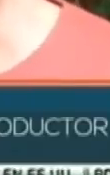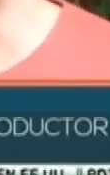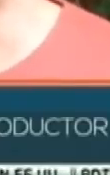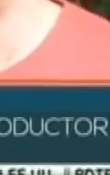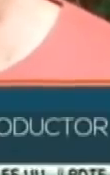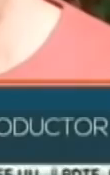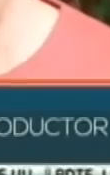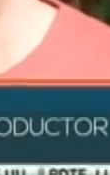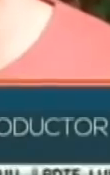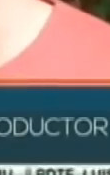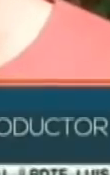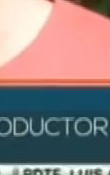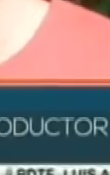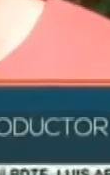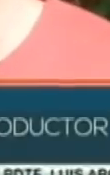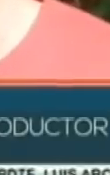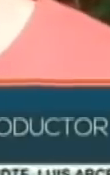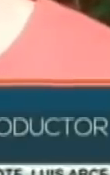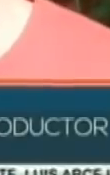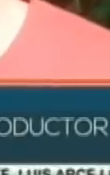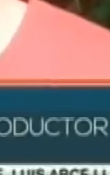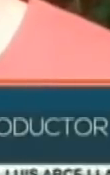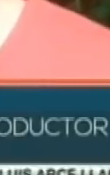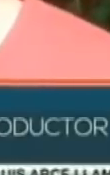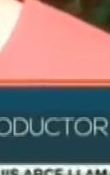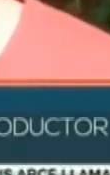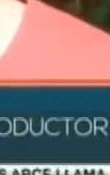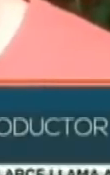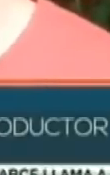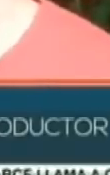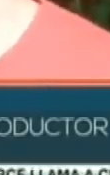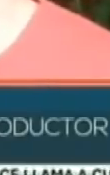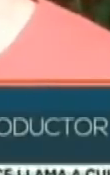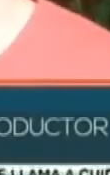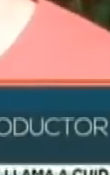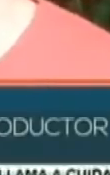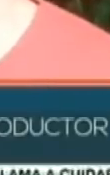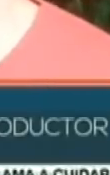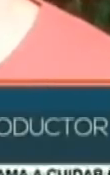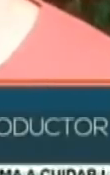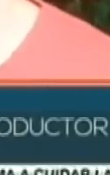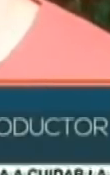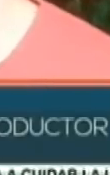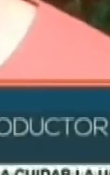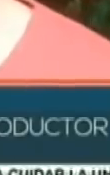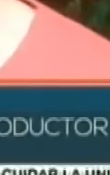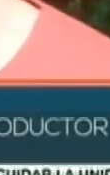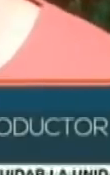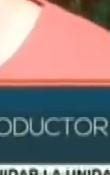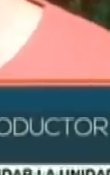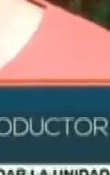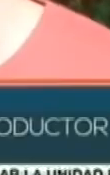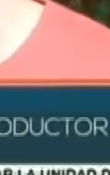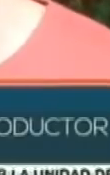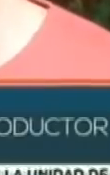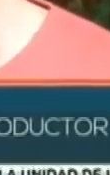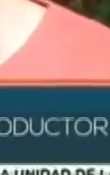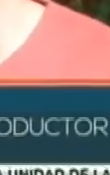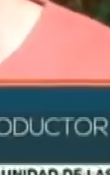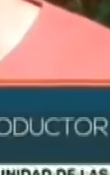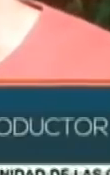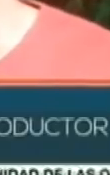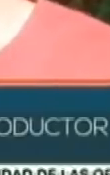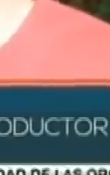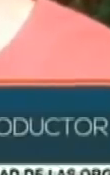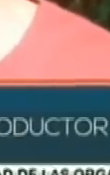frutas, varias hortalizas y otros productos agrícolas, imagínense si tuviesen financiamiento, si tuviesen la comprensión de la